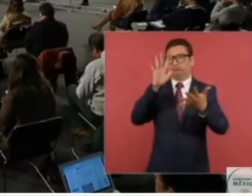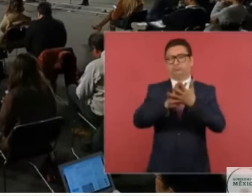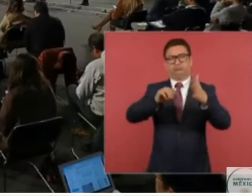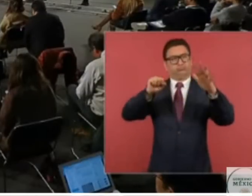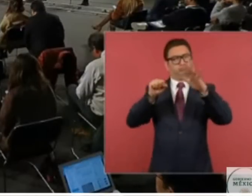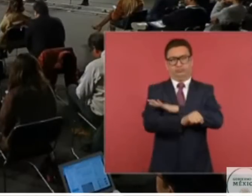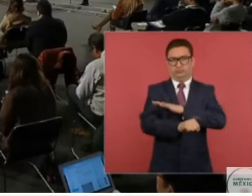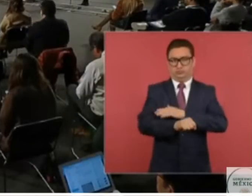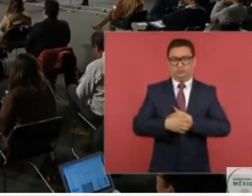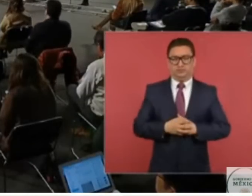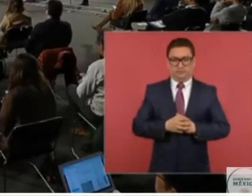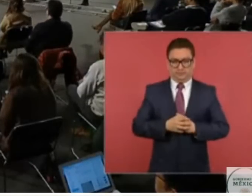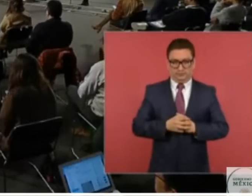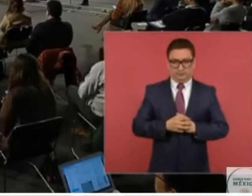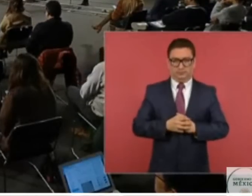No, pues,